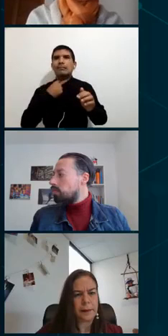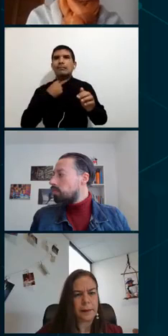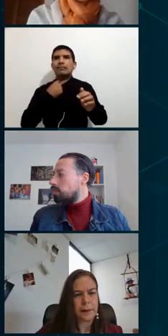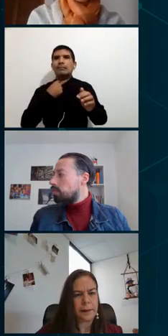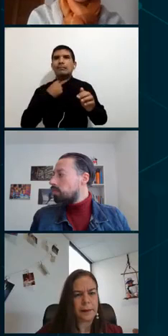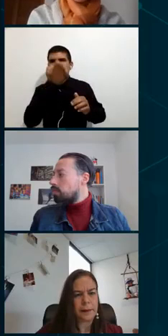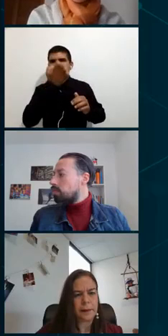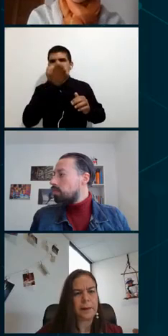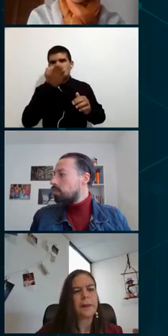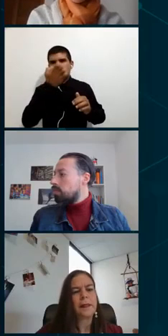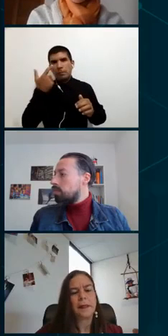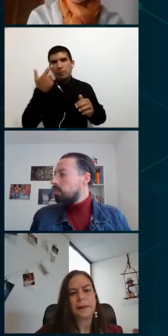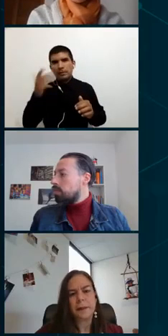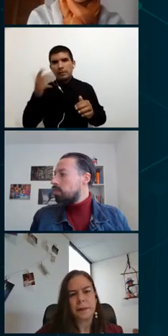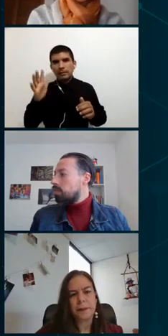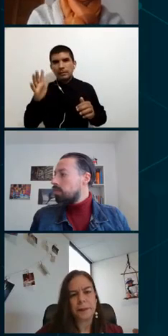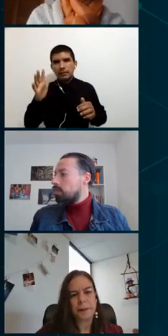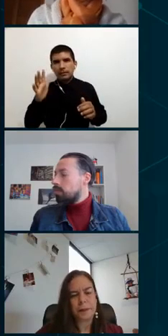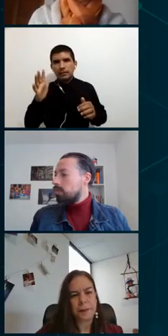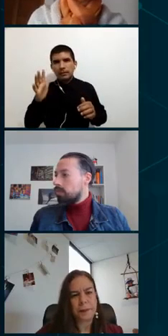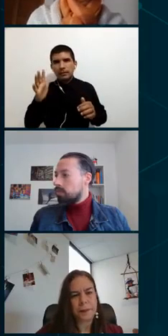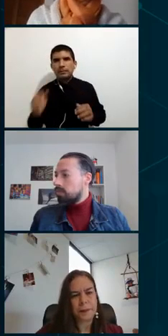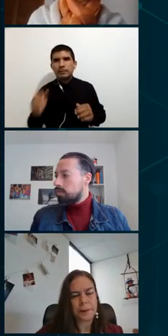Está diciendo que...